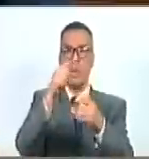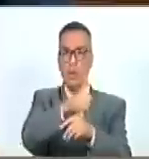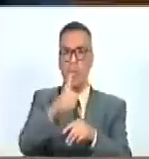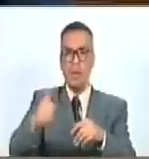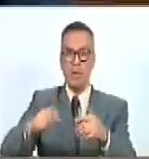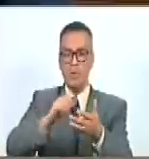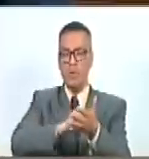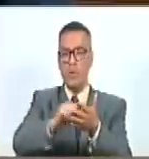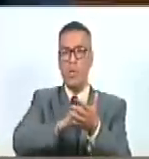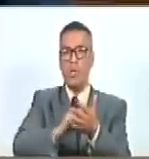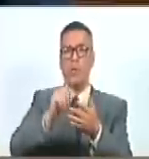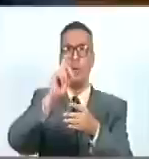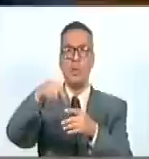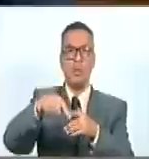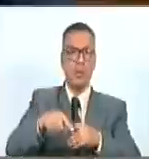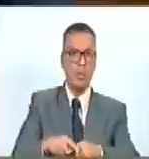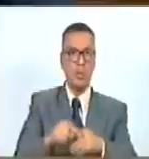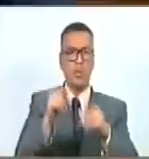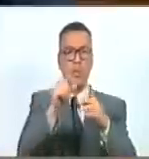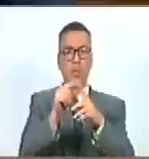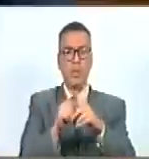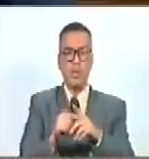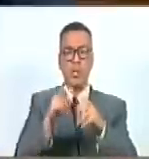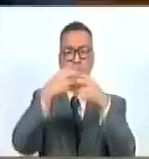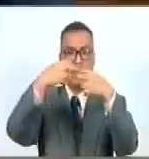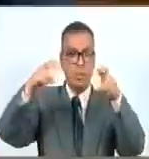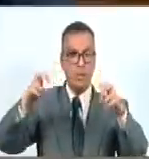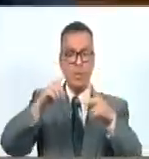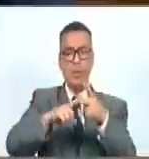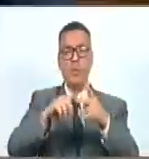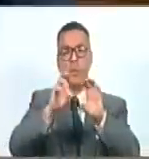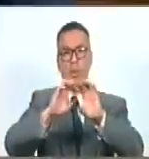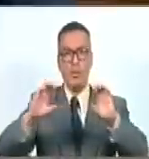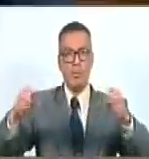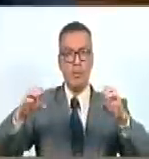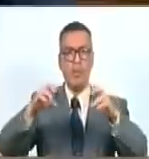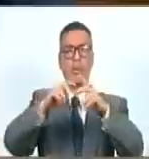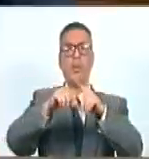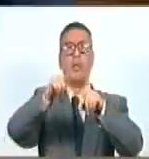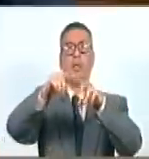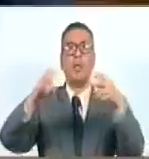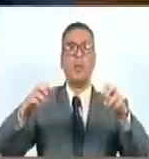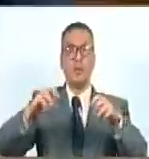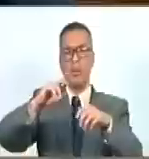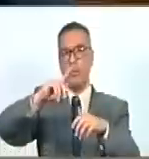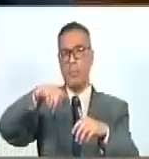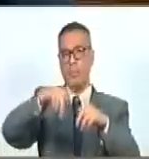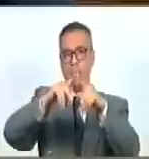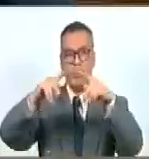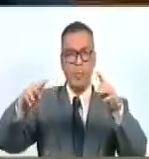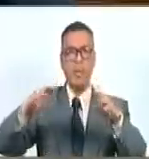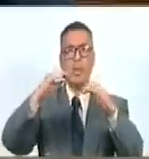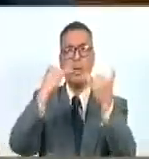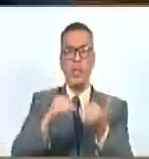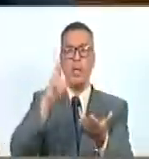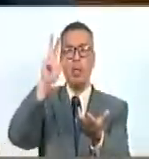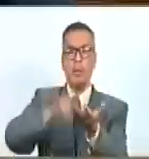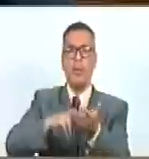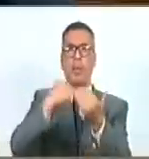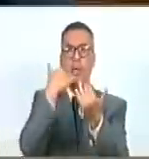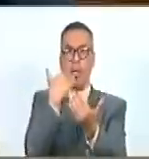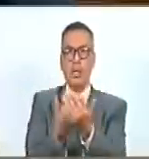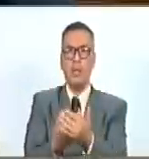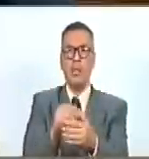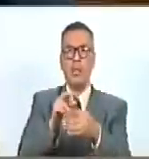artículo, así como las denominaciones de los títulos, capítulos, acápites y epígrafes, quedando aprobado hasta el